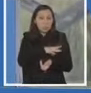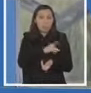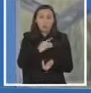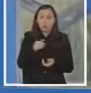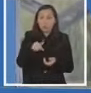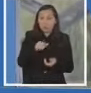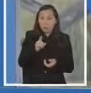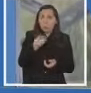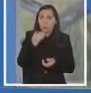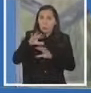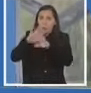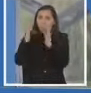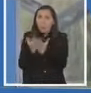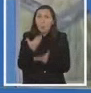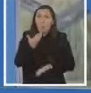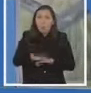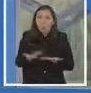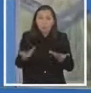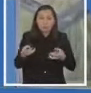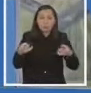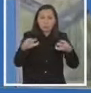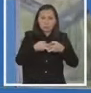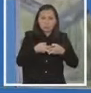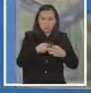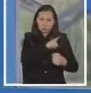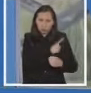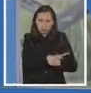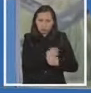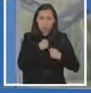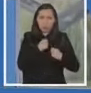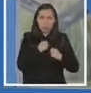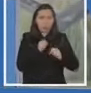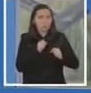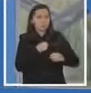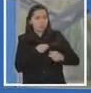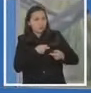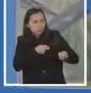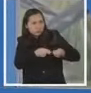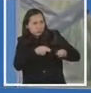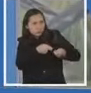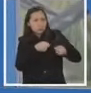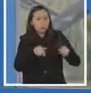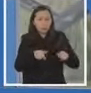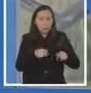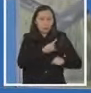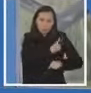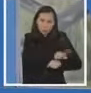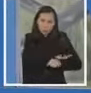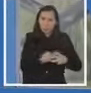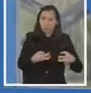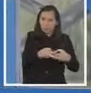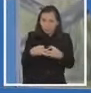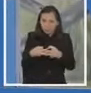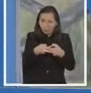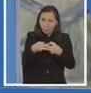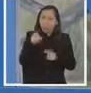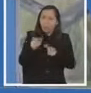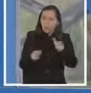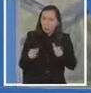mundo, fue cuando los sindicatos eran más fuertes. El que los sindicatos sean fuertes, el que la gente